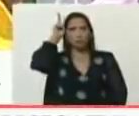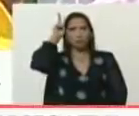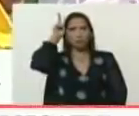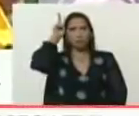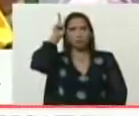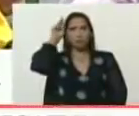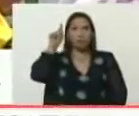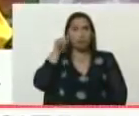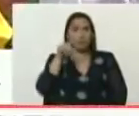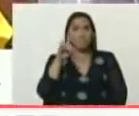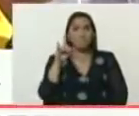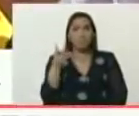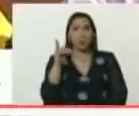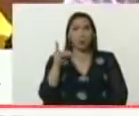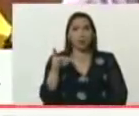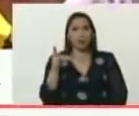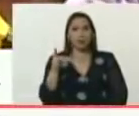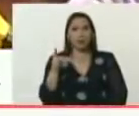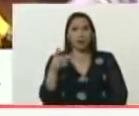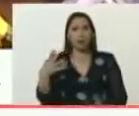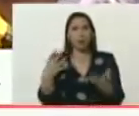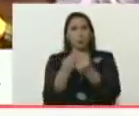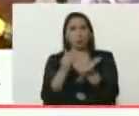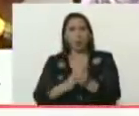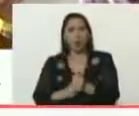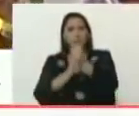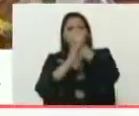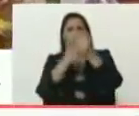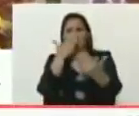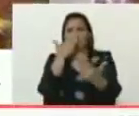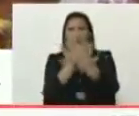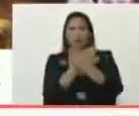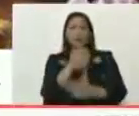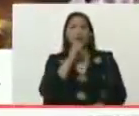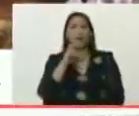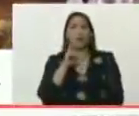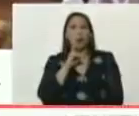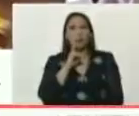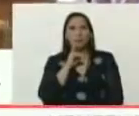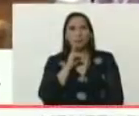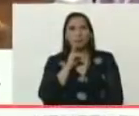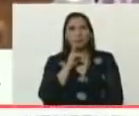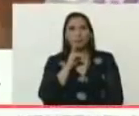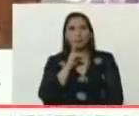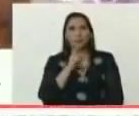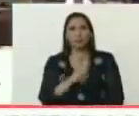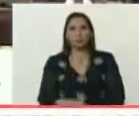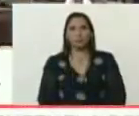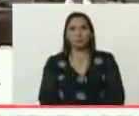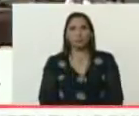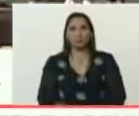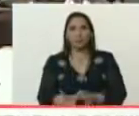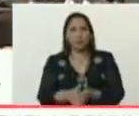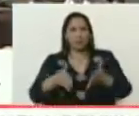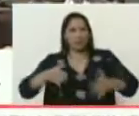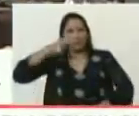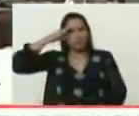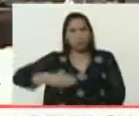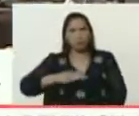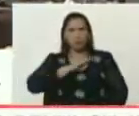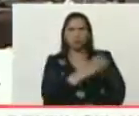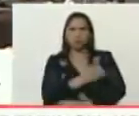allá de Bolivia, con su líder al frente, Evo Morales, un gran soldado, un gran